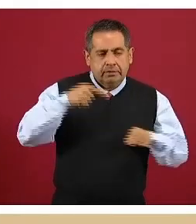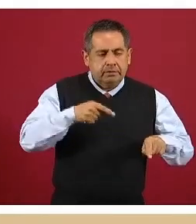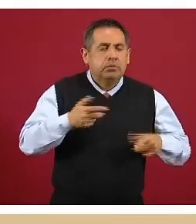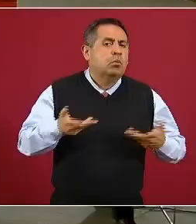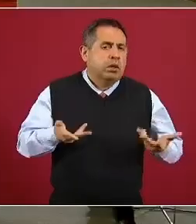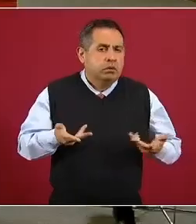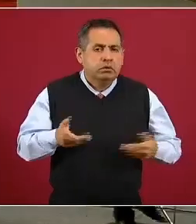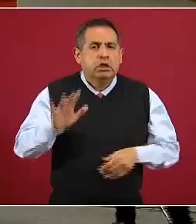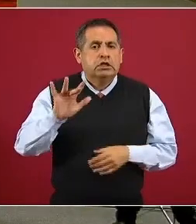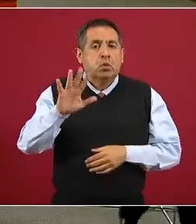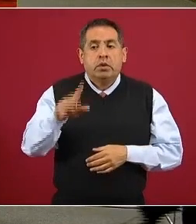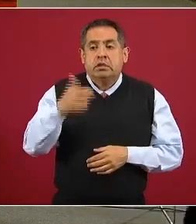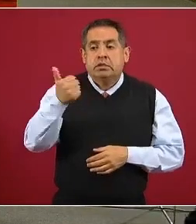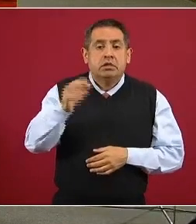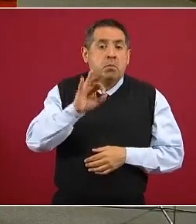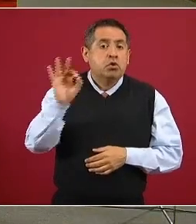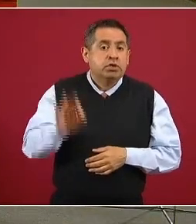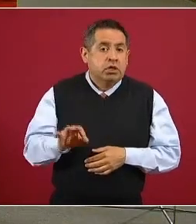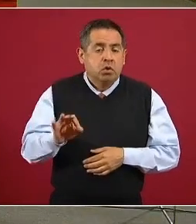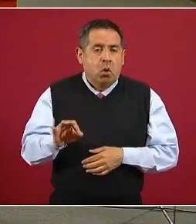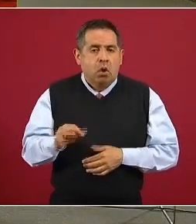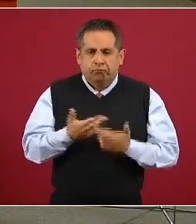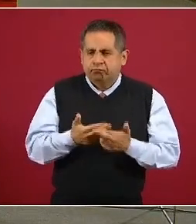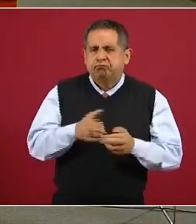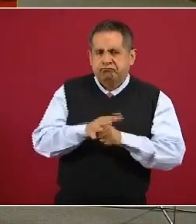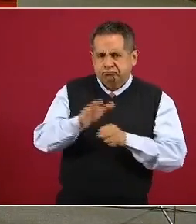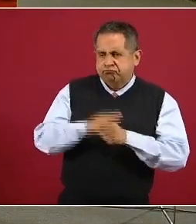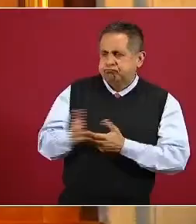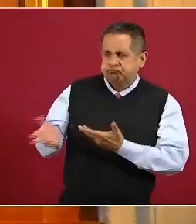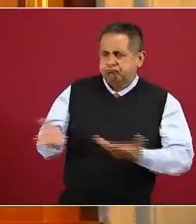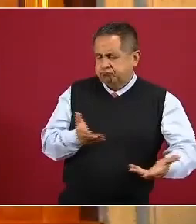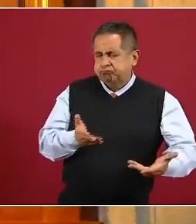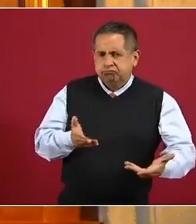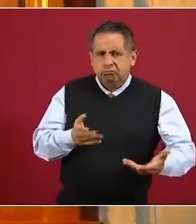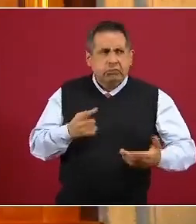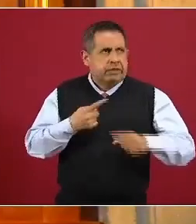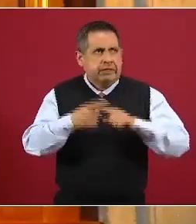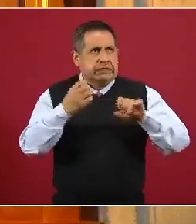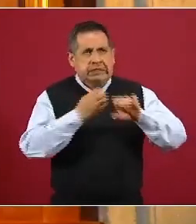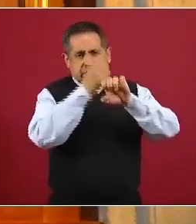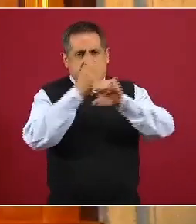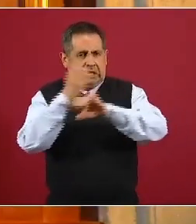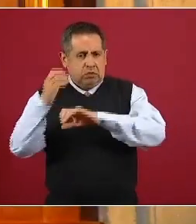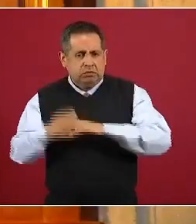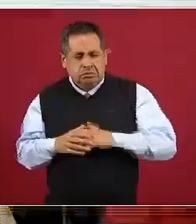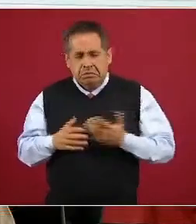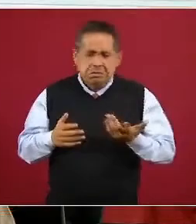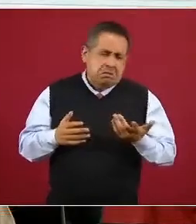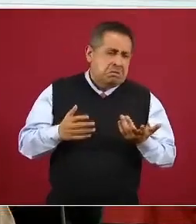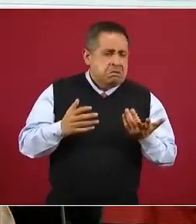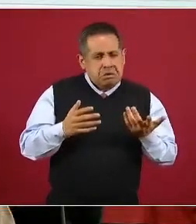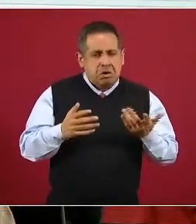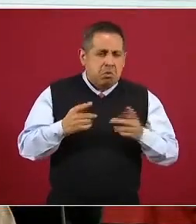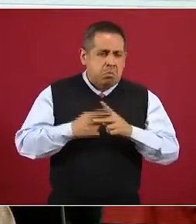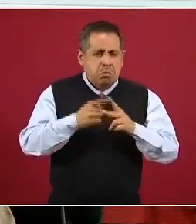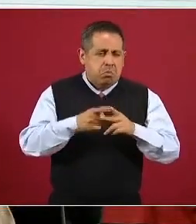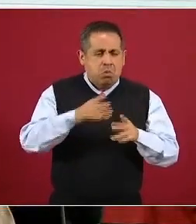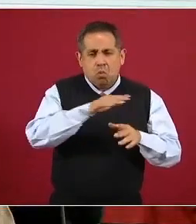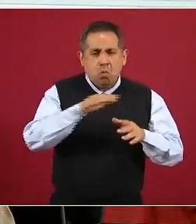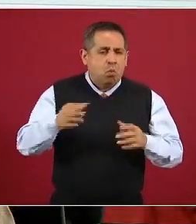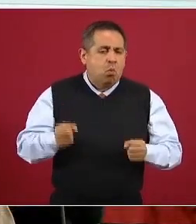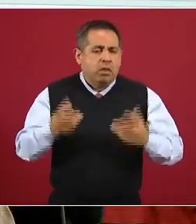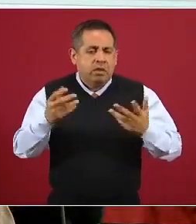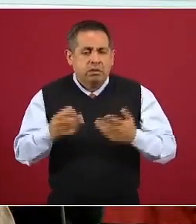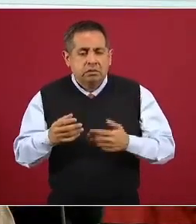un 56% está disponible para las entidades federativas. La media nacional, de hecho, de ocupación